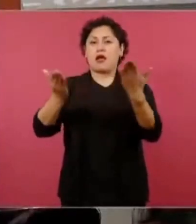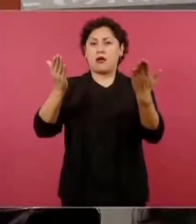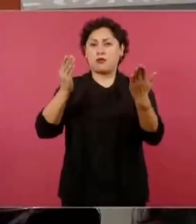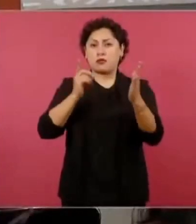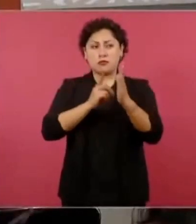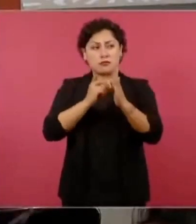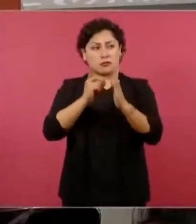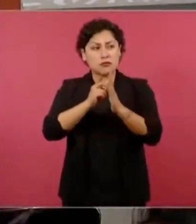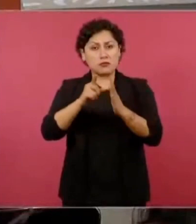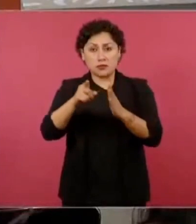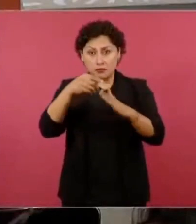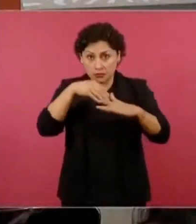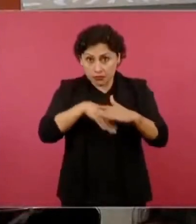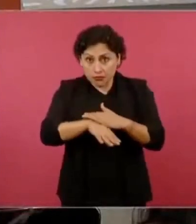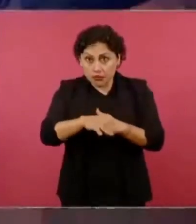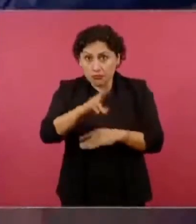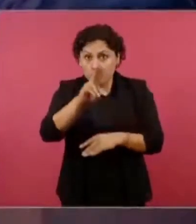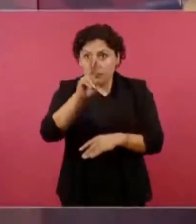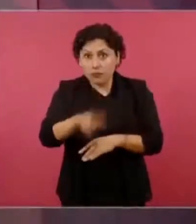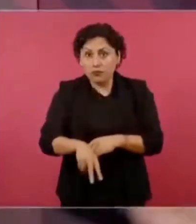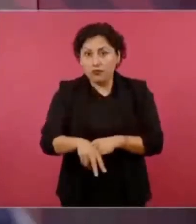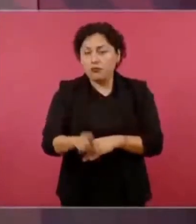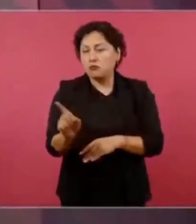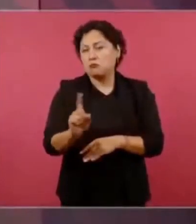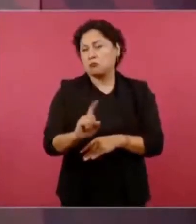ocuparon porque están